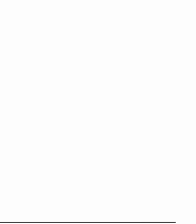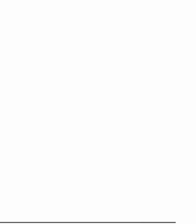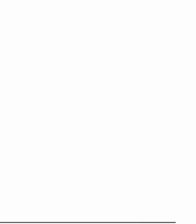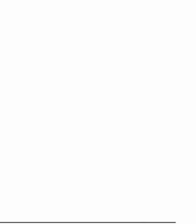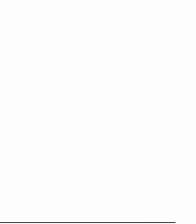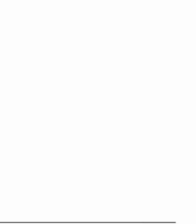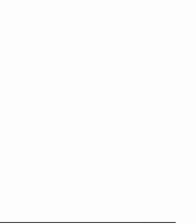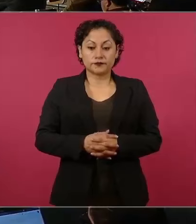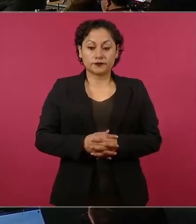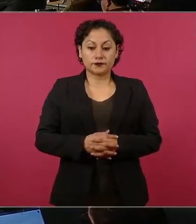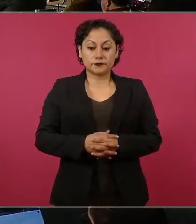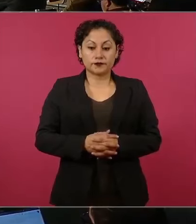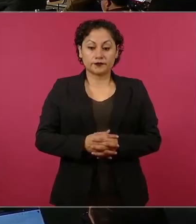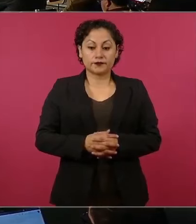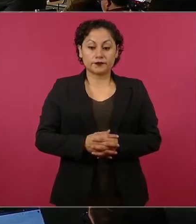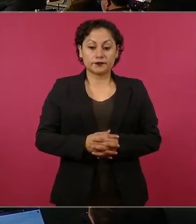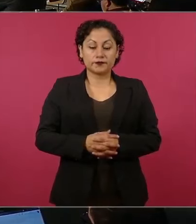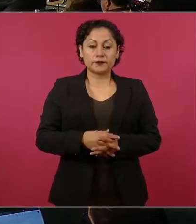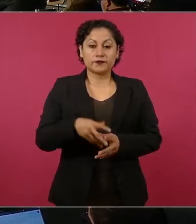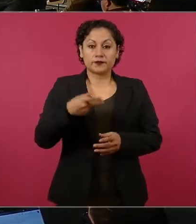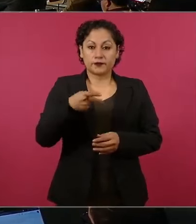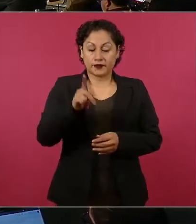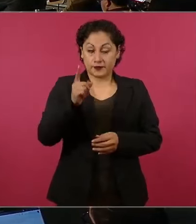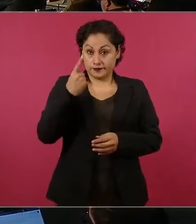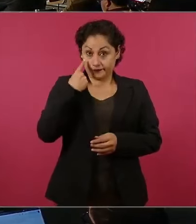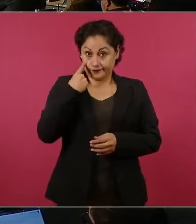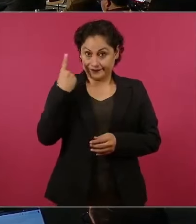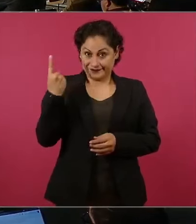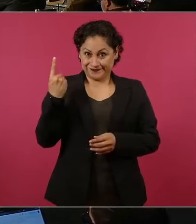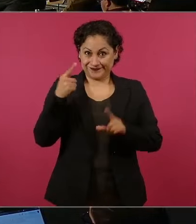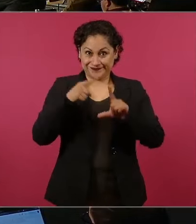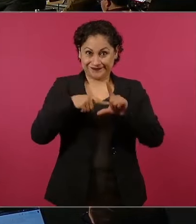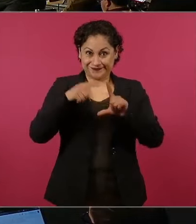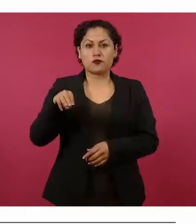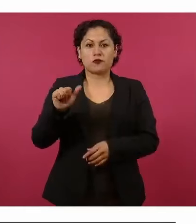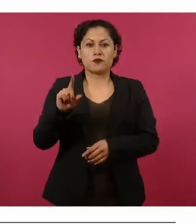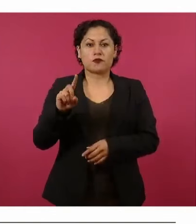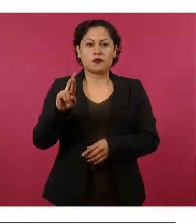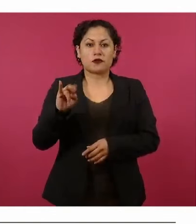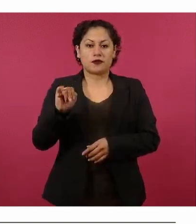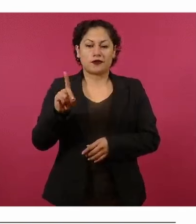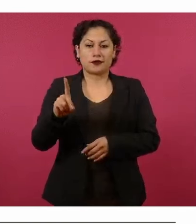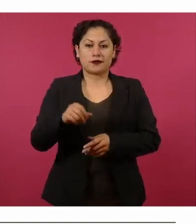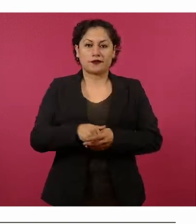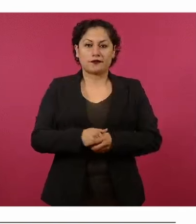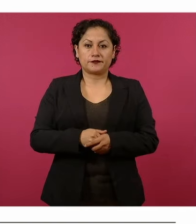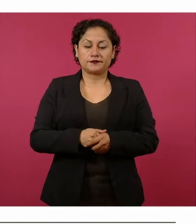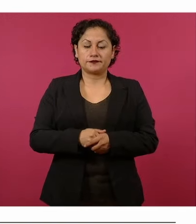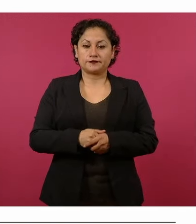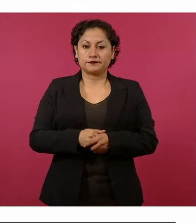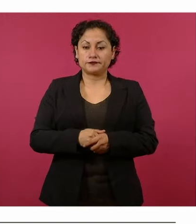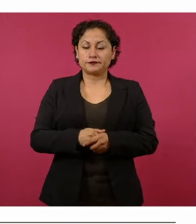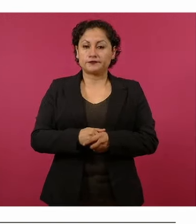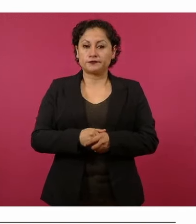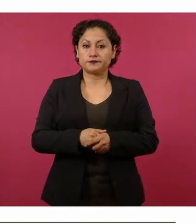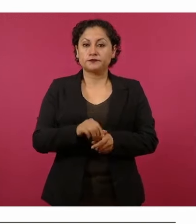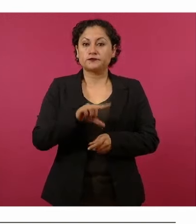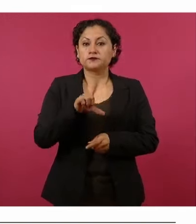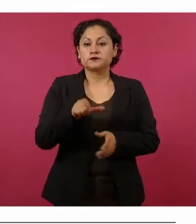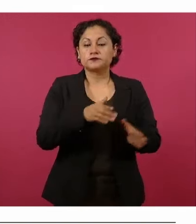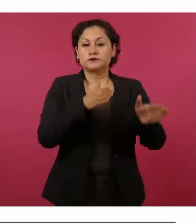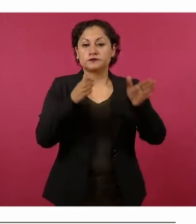sin inflación. La devaluación con el licenciado de la Madrid, por eso es tanto. Y luego